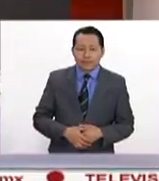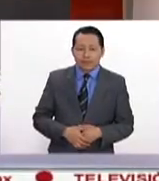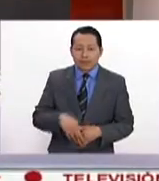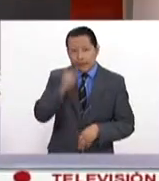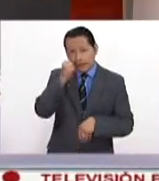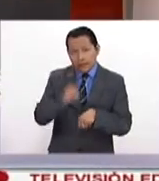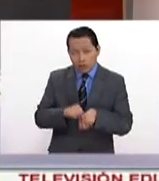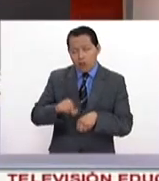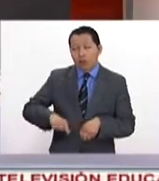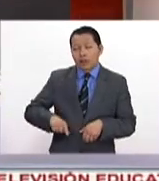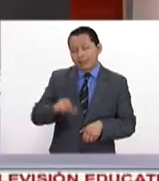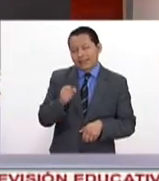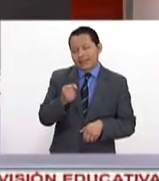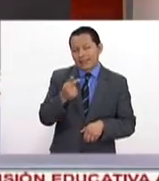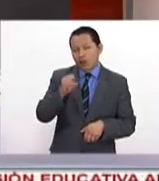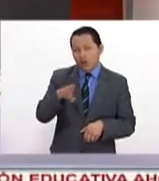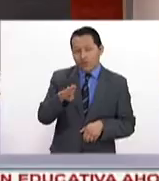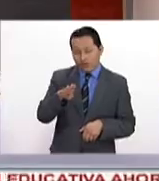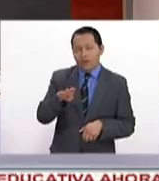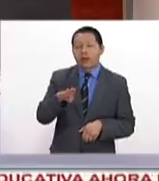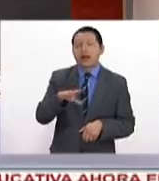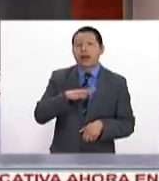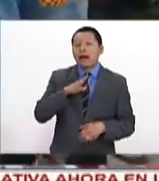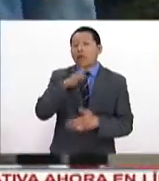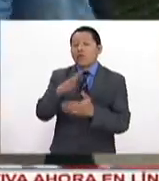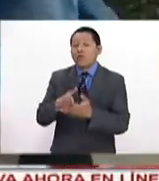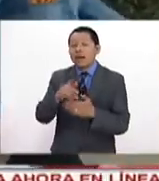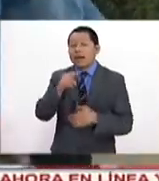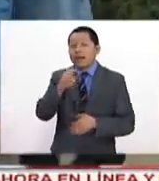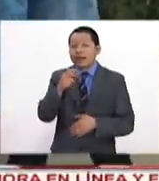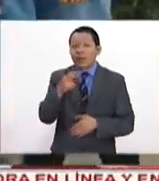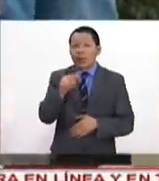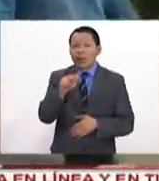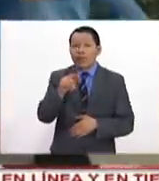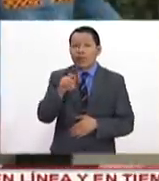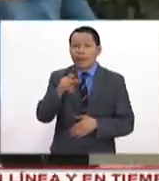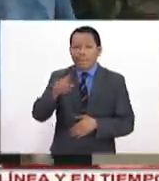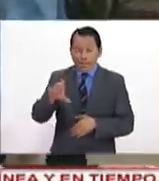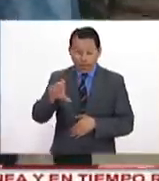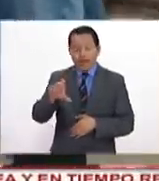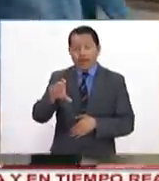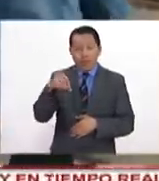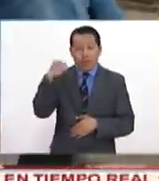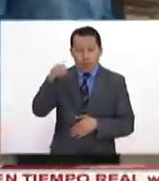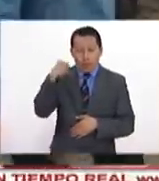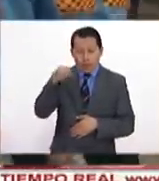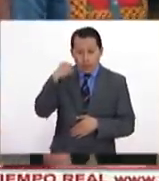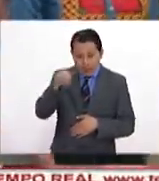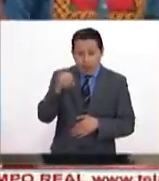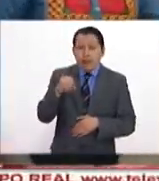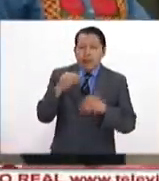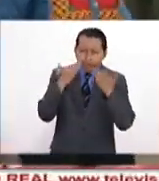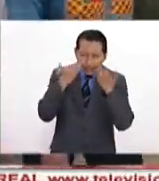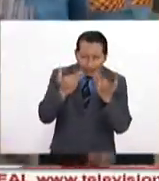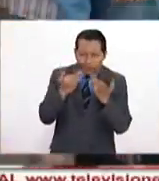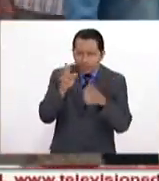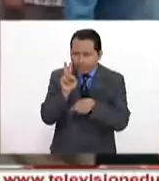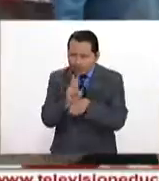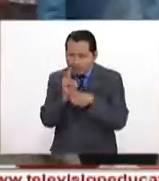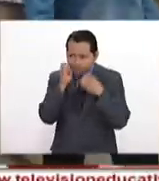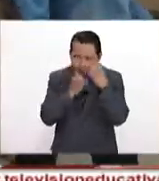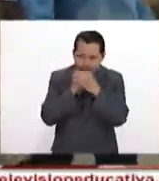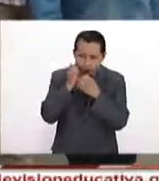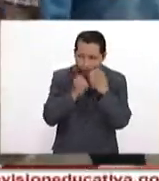El secretario de Gobernación, Miguel Ángel Osorio Chong, estuvo en Tehuantepec, ahí en Oaxaca. Evaluó los daños por el terremoto,